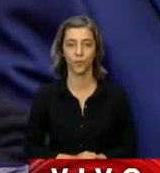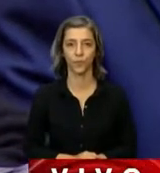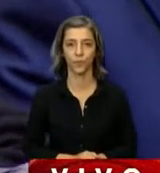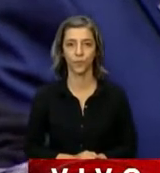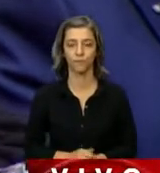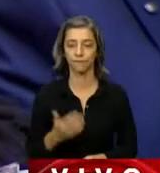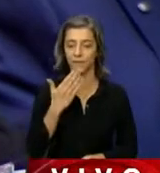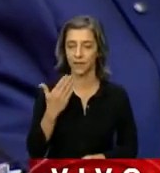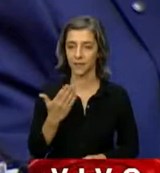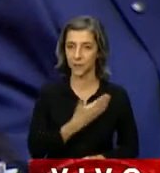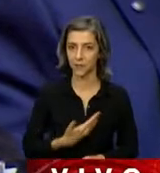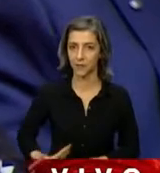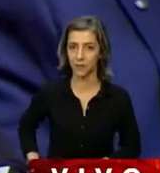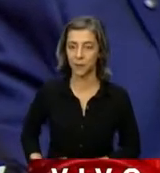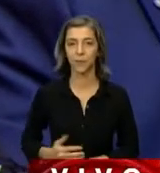Presidente.